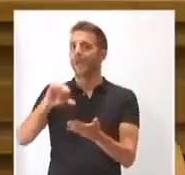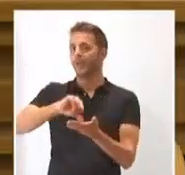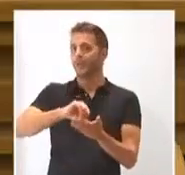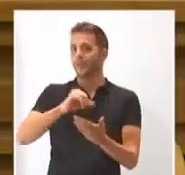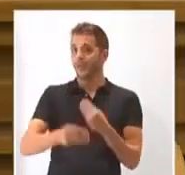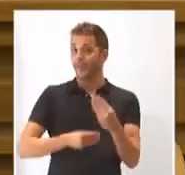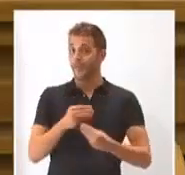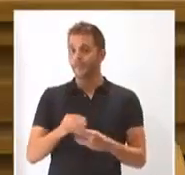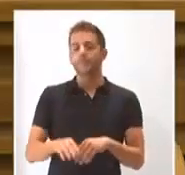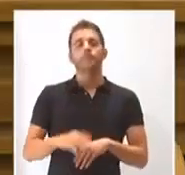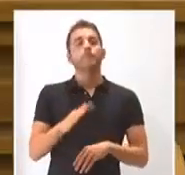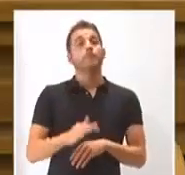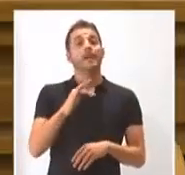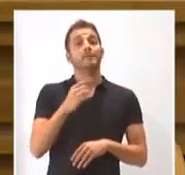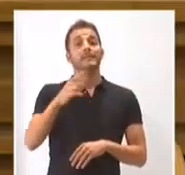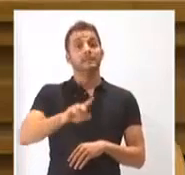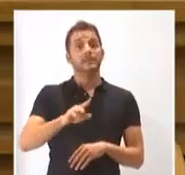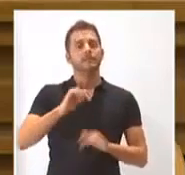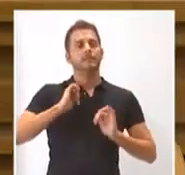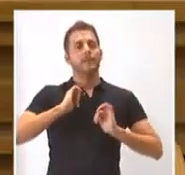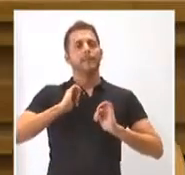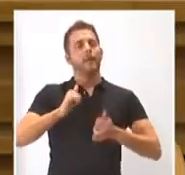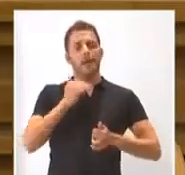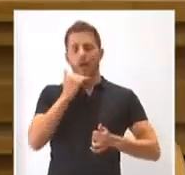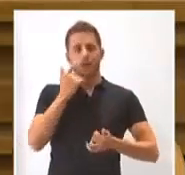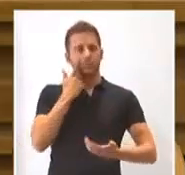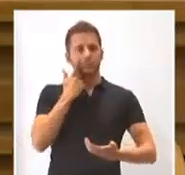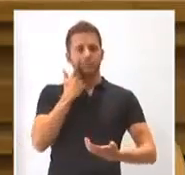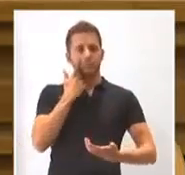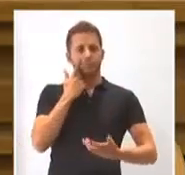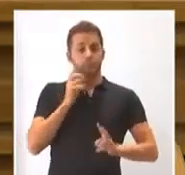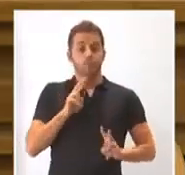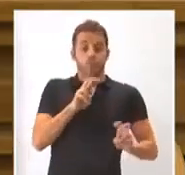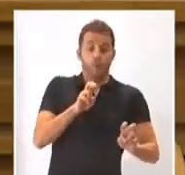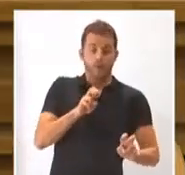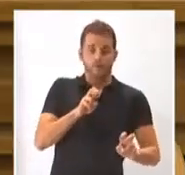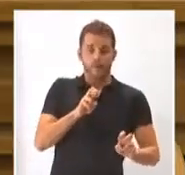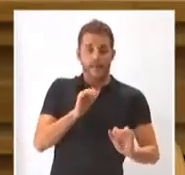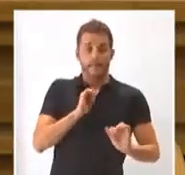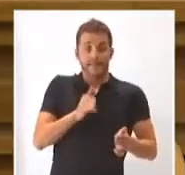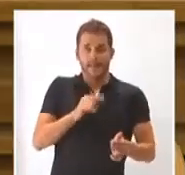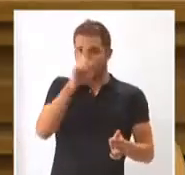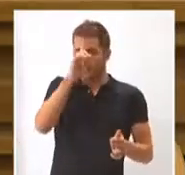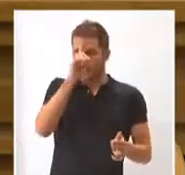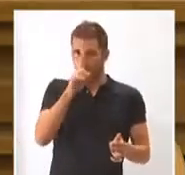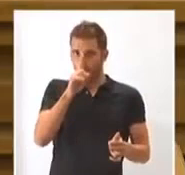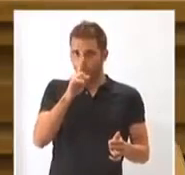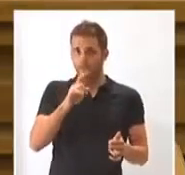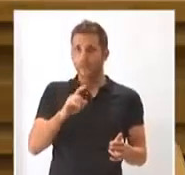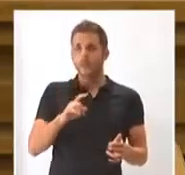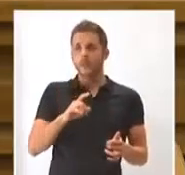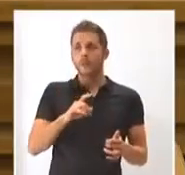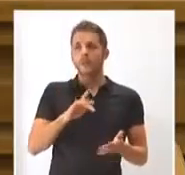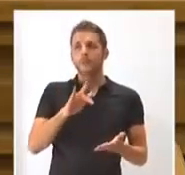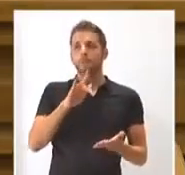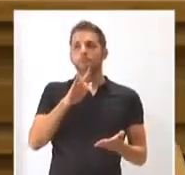vamos a empezar también y esto es algo nuevo que no sabíamos cuándo podríamos empezar a colar pero vamos a empezar a plantear con